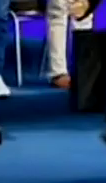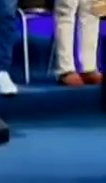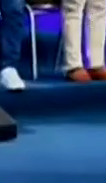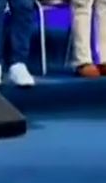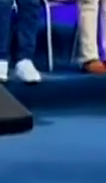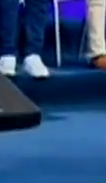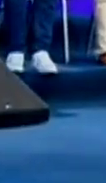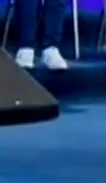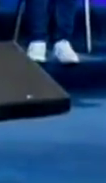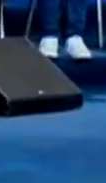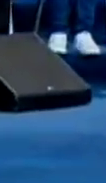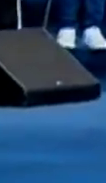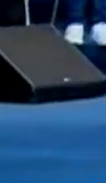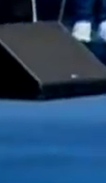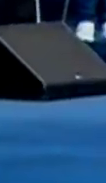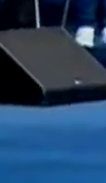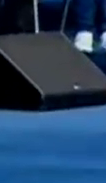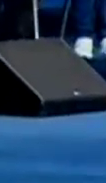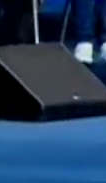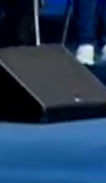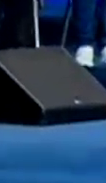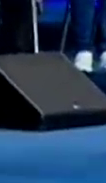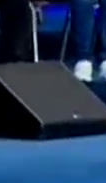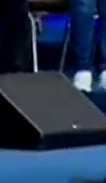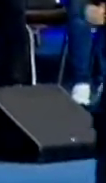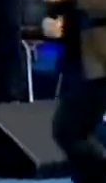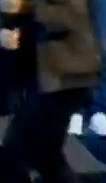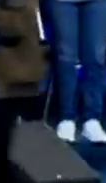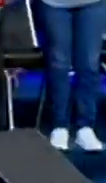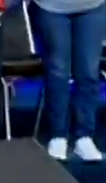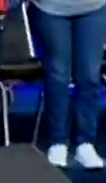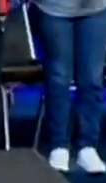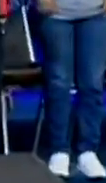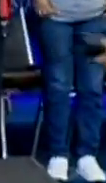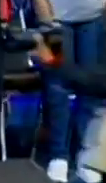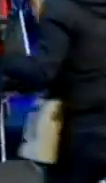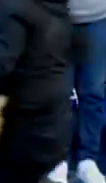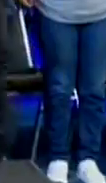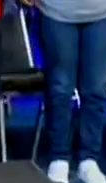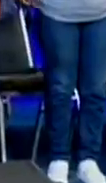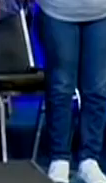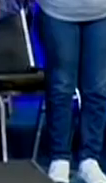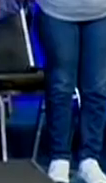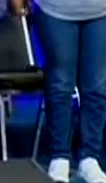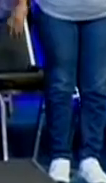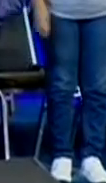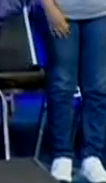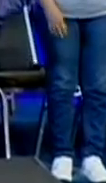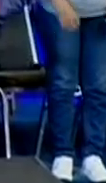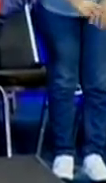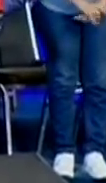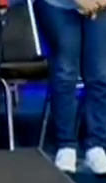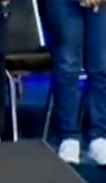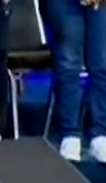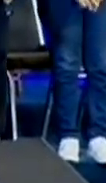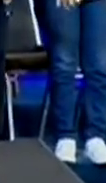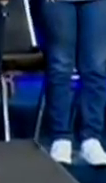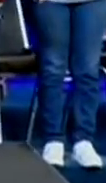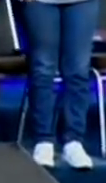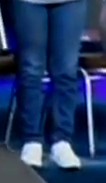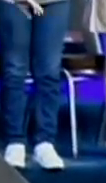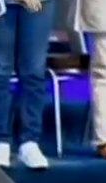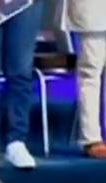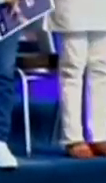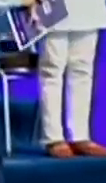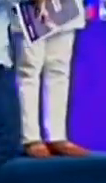Venezuela Mujer. A esta hora se encuentra en compañía de una niña quien lo saluda,